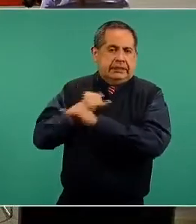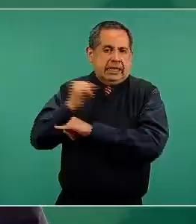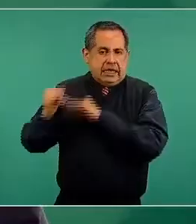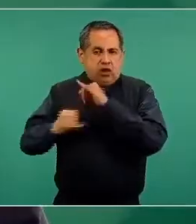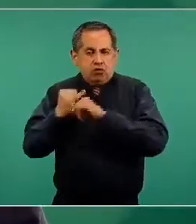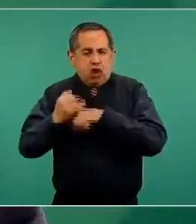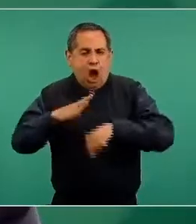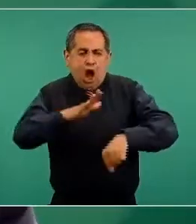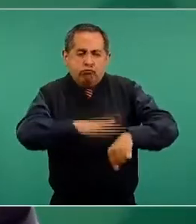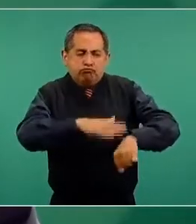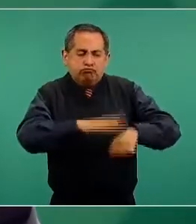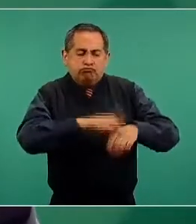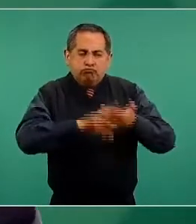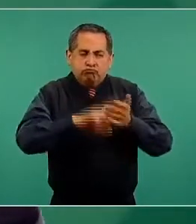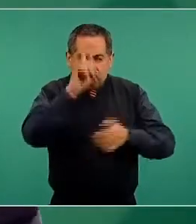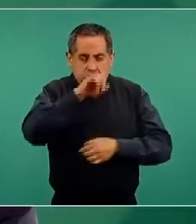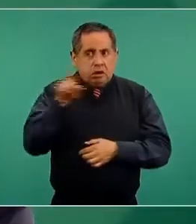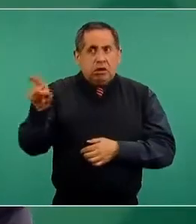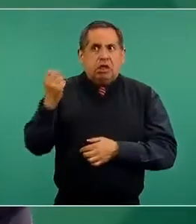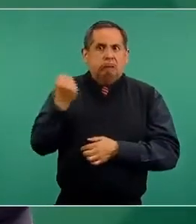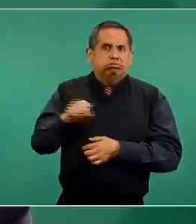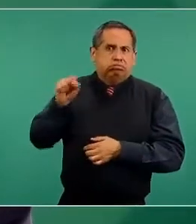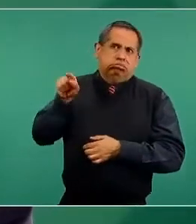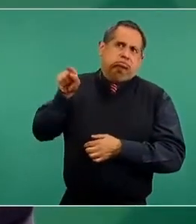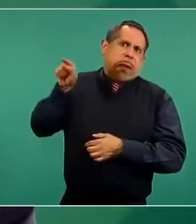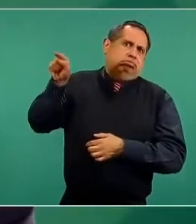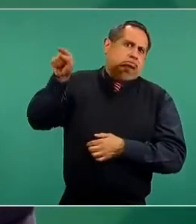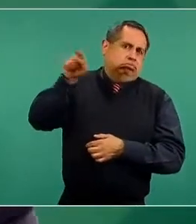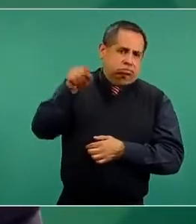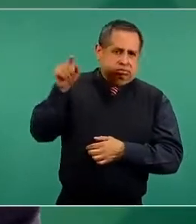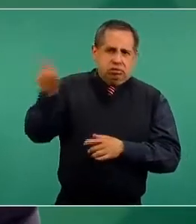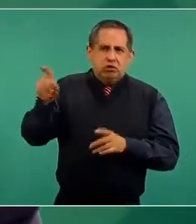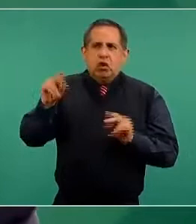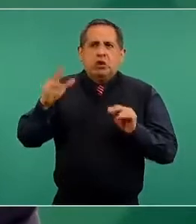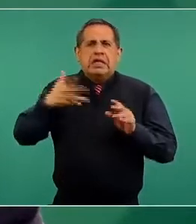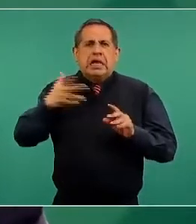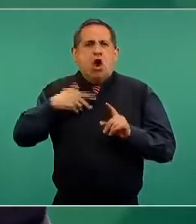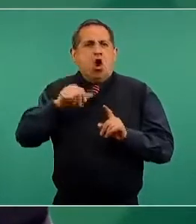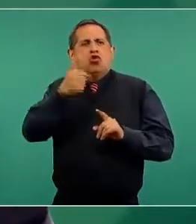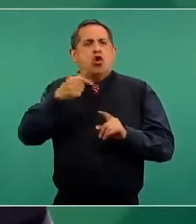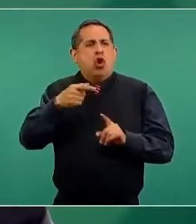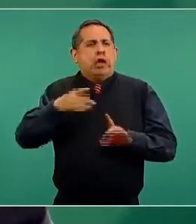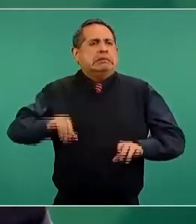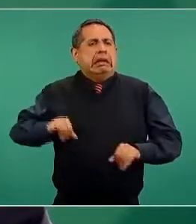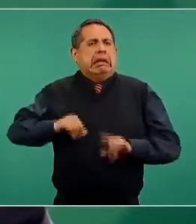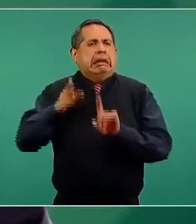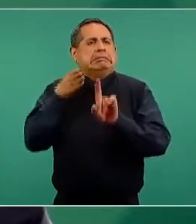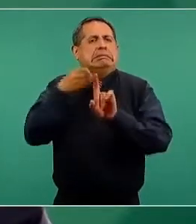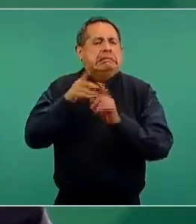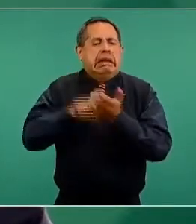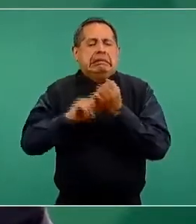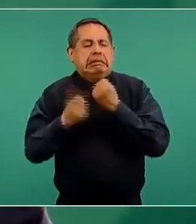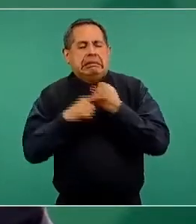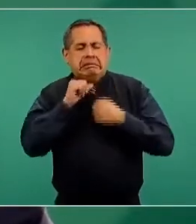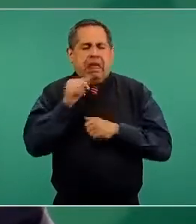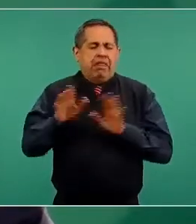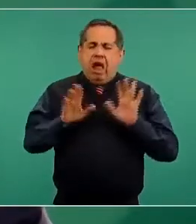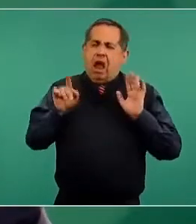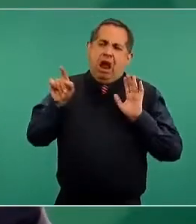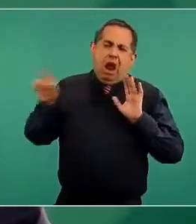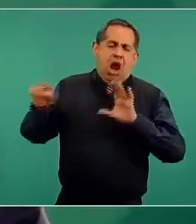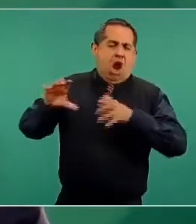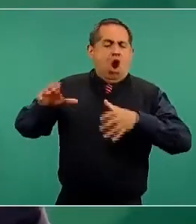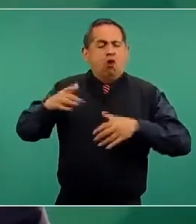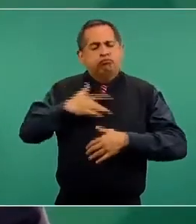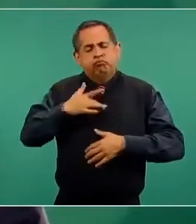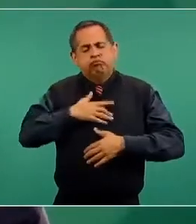cuando viene de personas competentes, de personas sin otro tipo de fines y que además tienen la buena voluntad